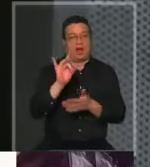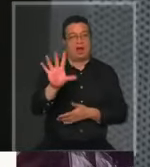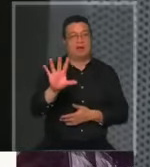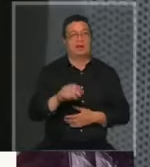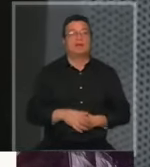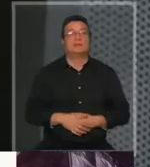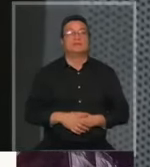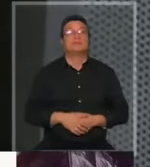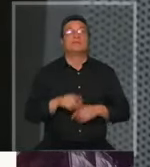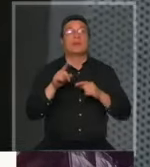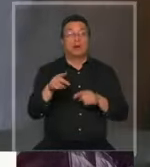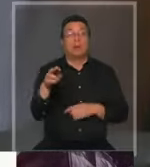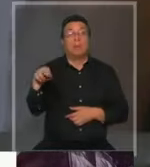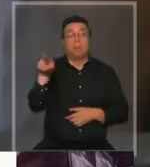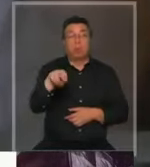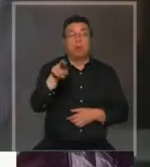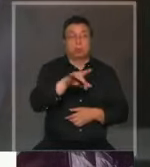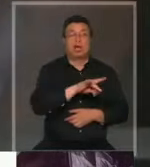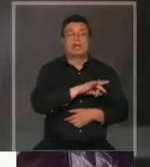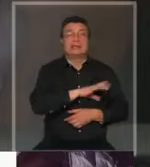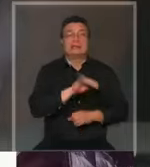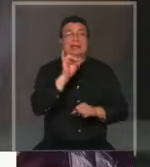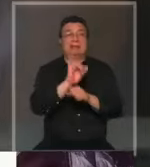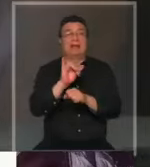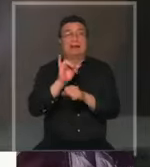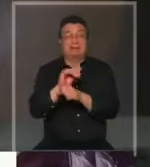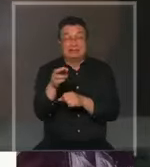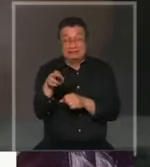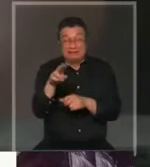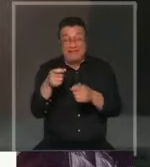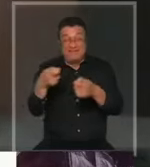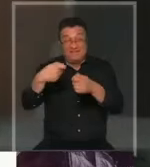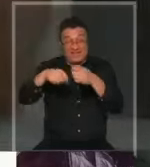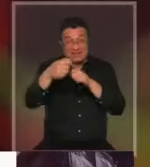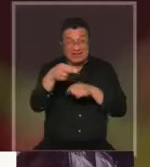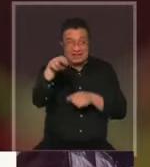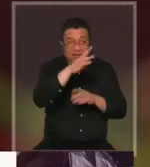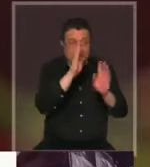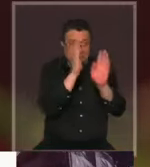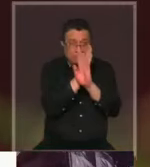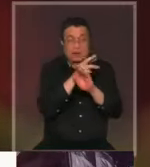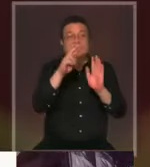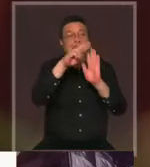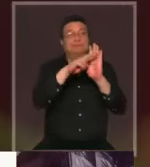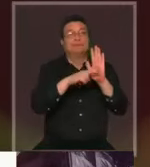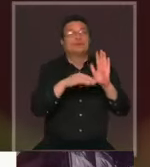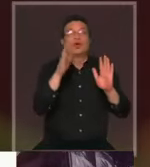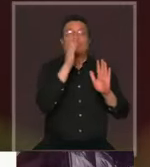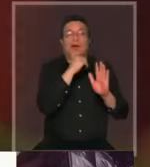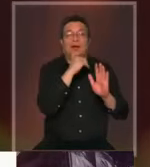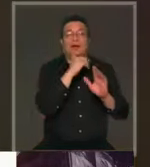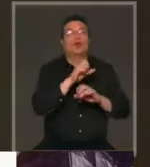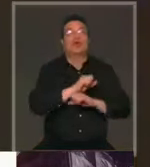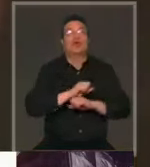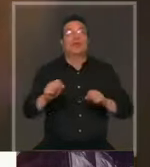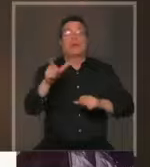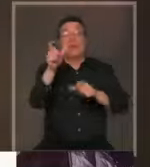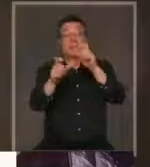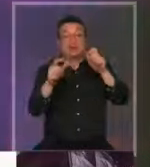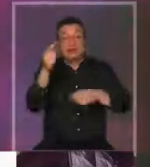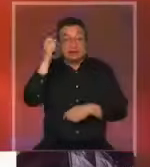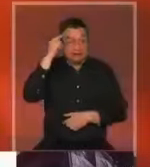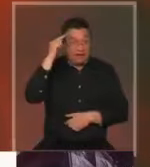Pese a ser una práctica habitual en Chile, actualmente la reventa de entradas no está regulada y no existen métodos que permitan a los usuarios saber